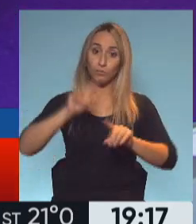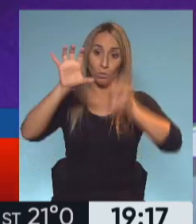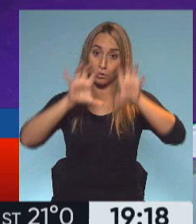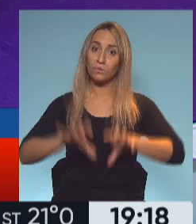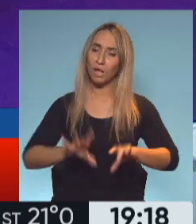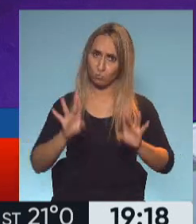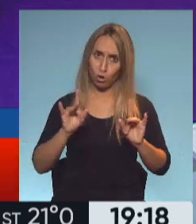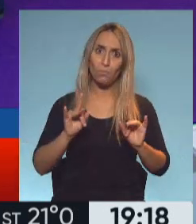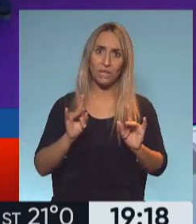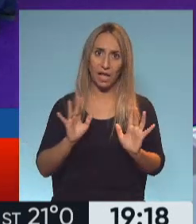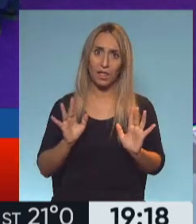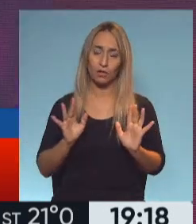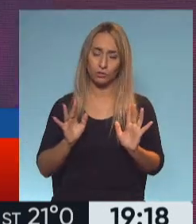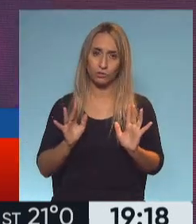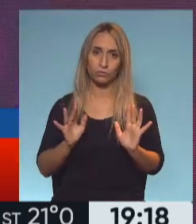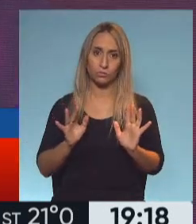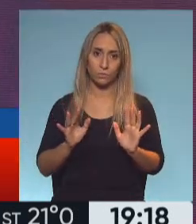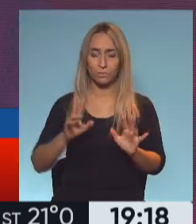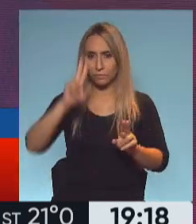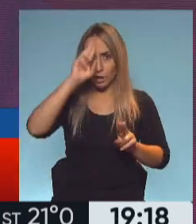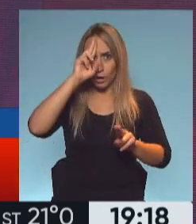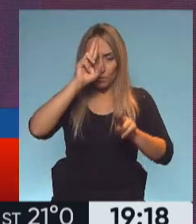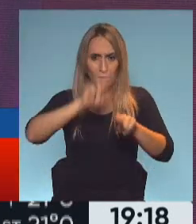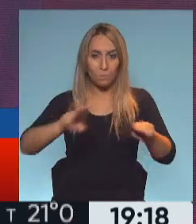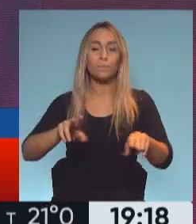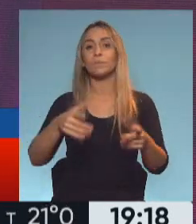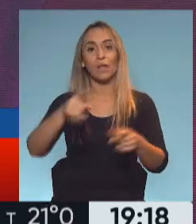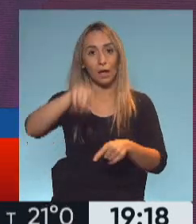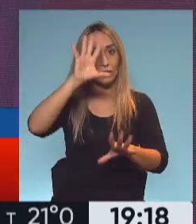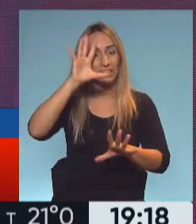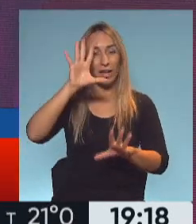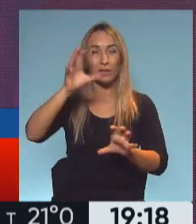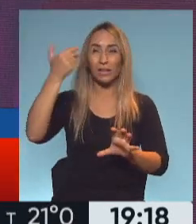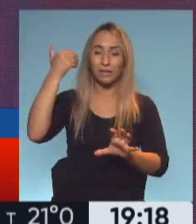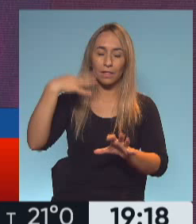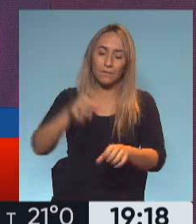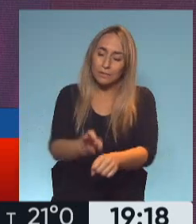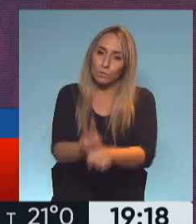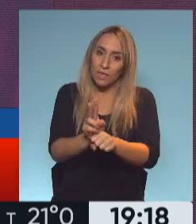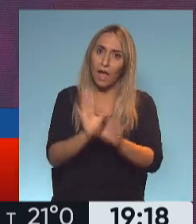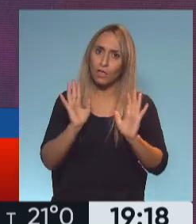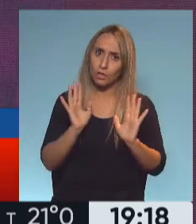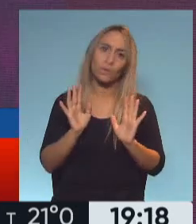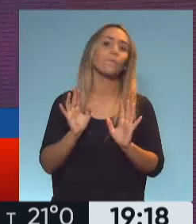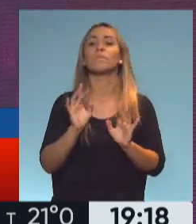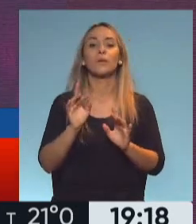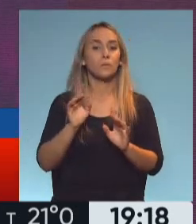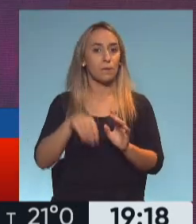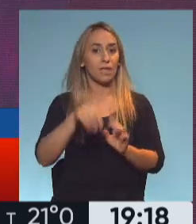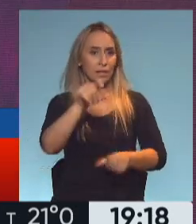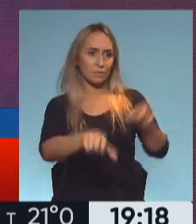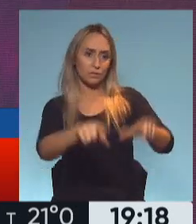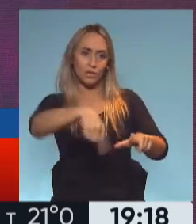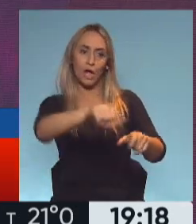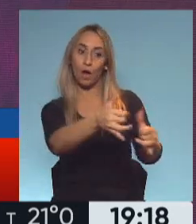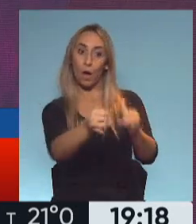ya. Complicado ya. Así que vamos a tener que tener muchísimo cuidado. Sobre todo, le diría que deberíamos tener cuidado con la gente